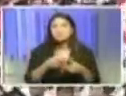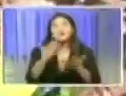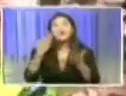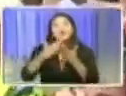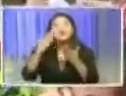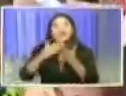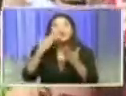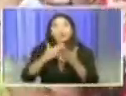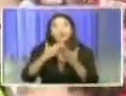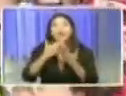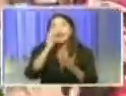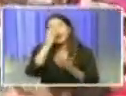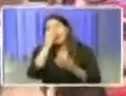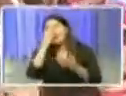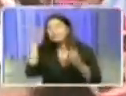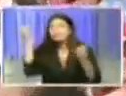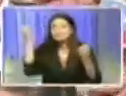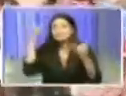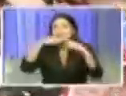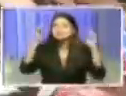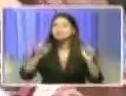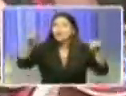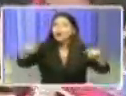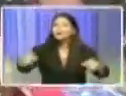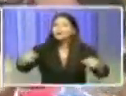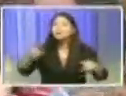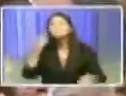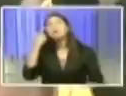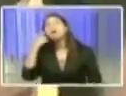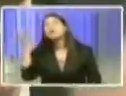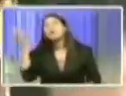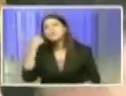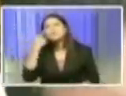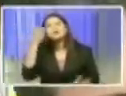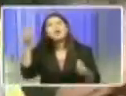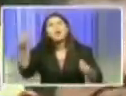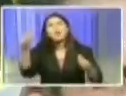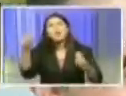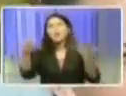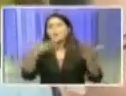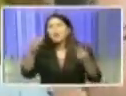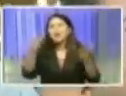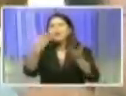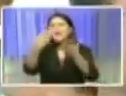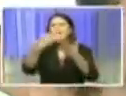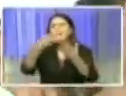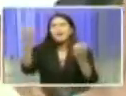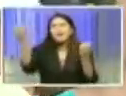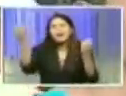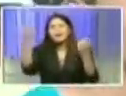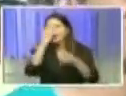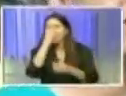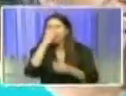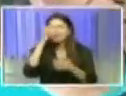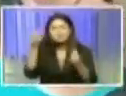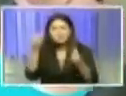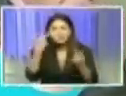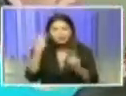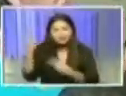Escuela de Circo aquí, del Nuevo Circo, va a ver, lánzale ahí para ver cómo es la cosa, mira, la Escuela de Circo.